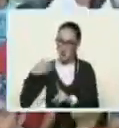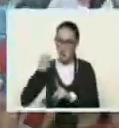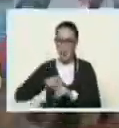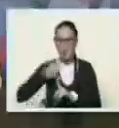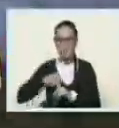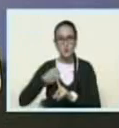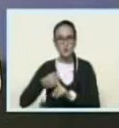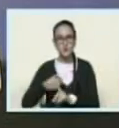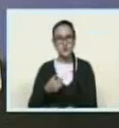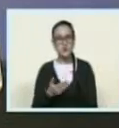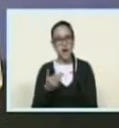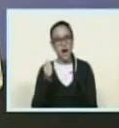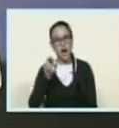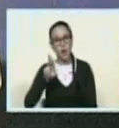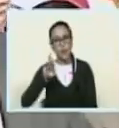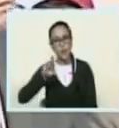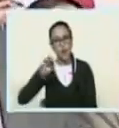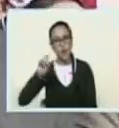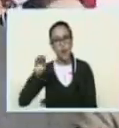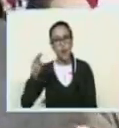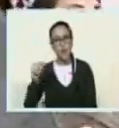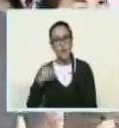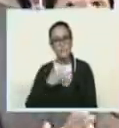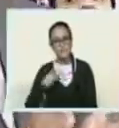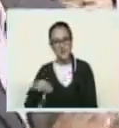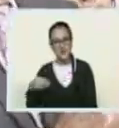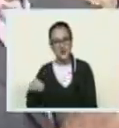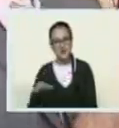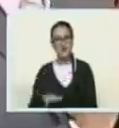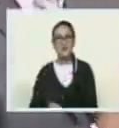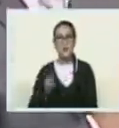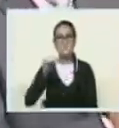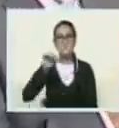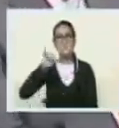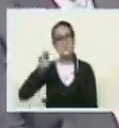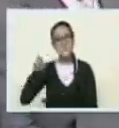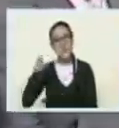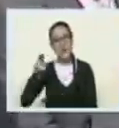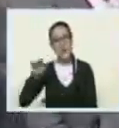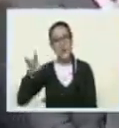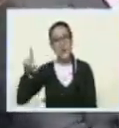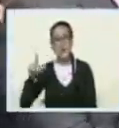Aurora Morales, presidenta, a Miguel Mora, vicepresidente,